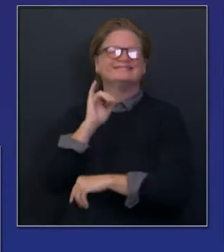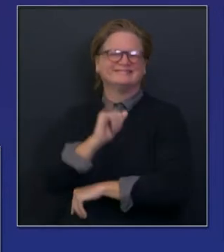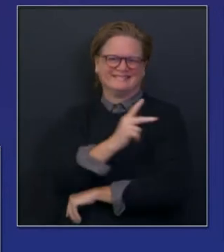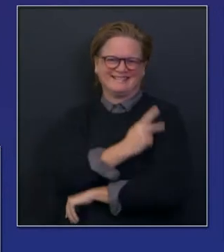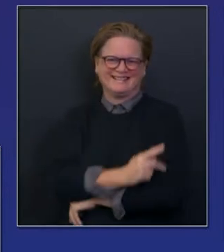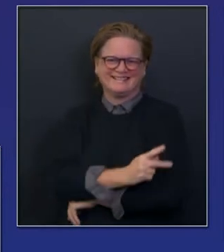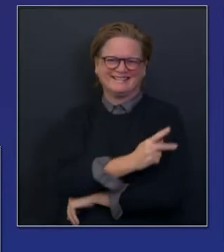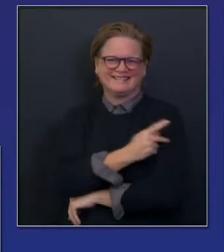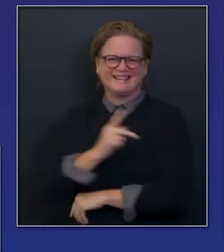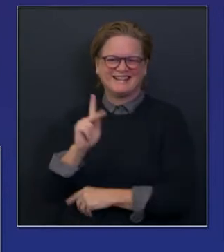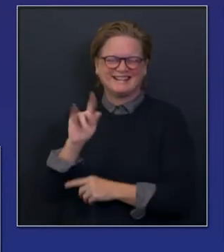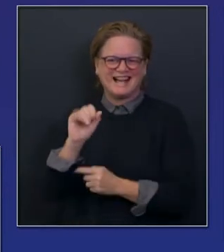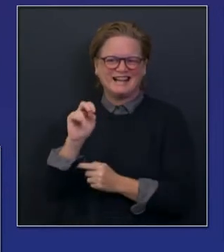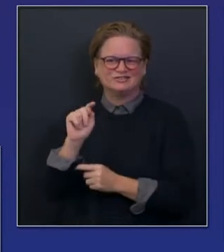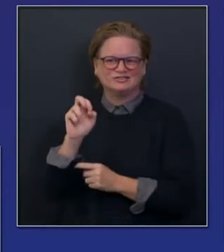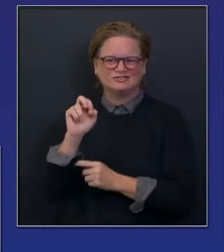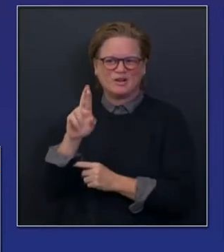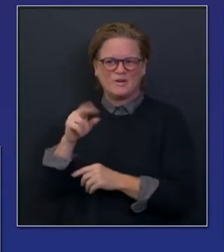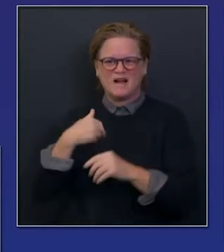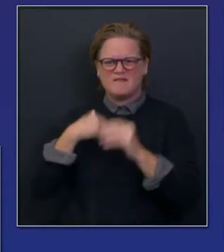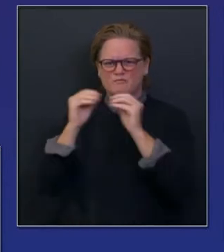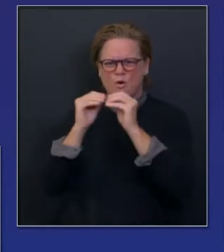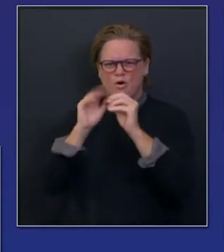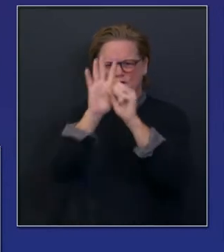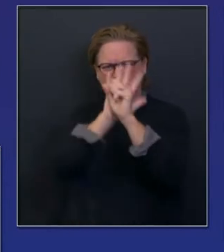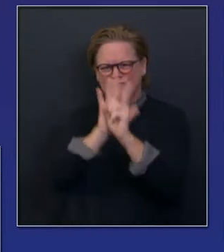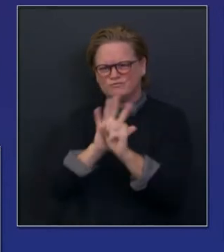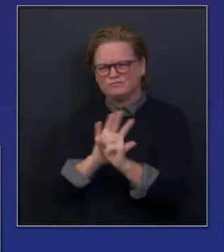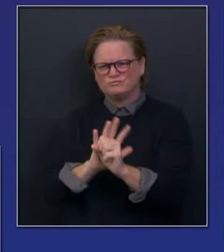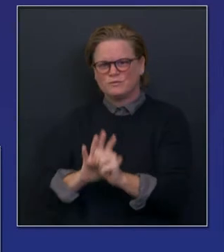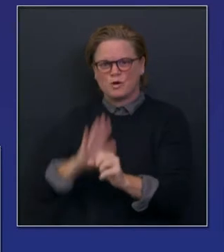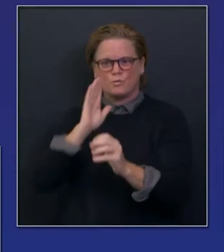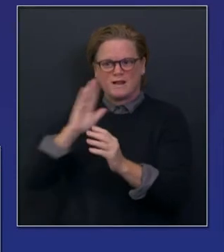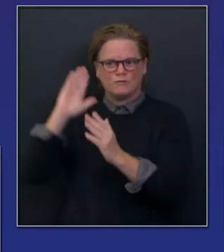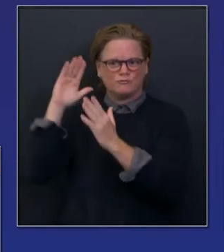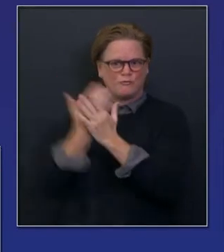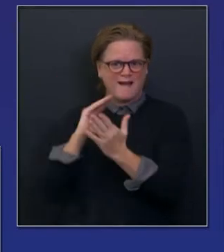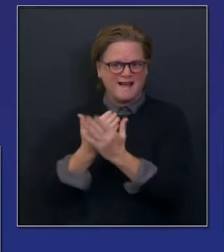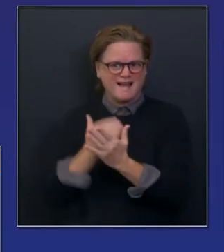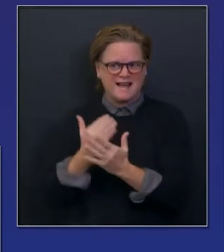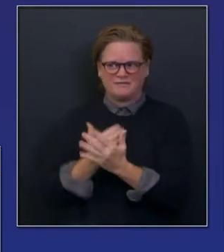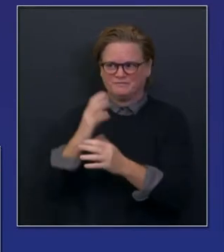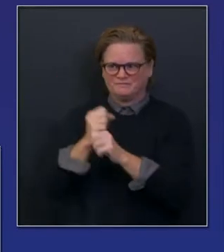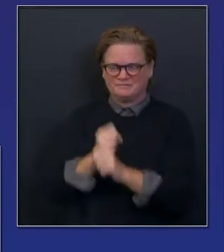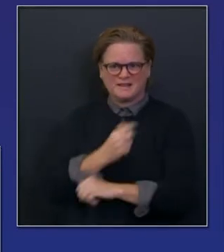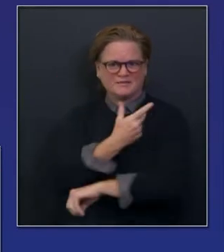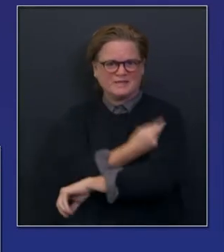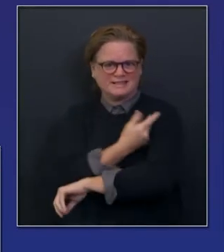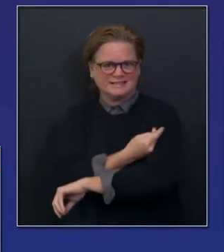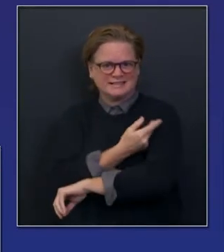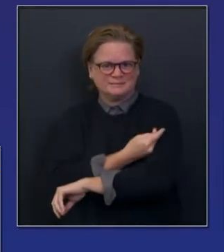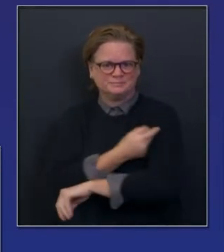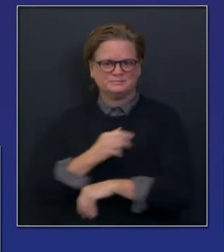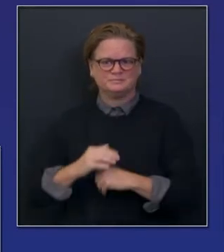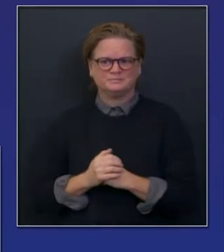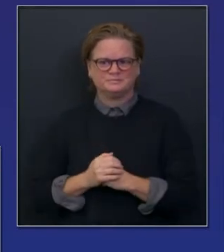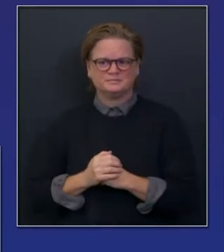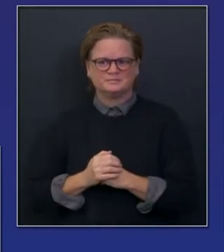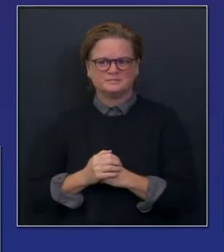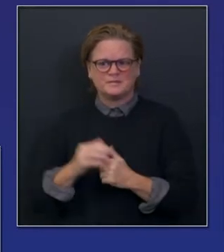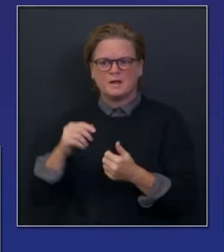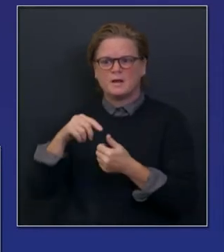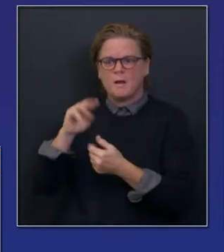Permanente. 24 localidades adicionales en el estado esperan ver que lleguen más dosis el día de